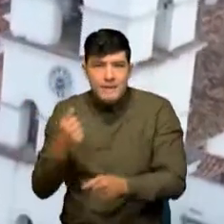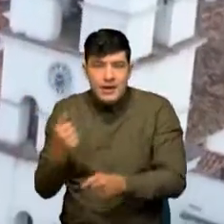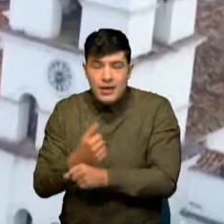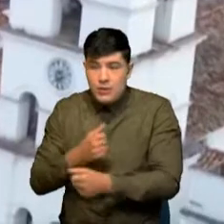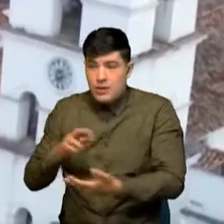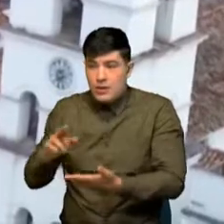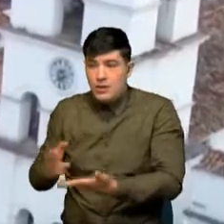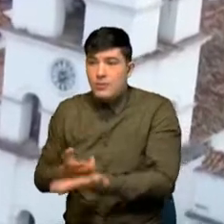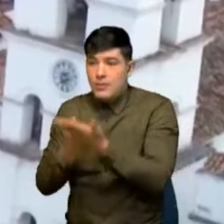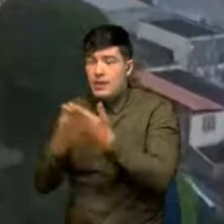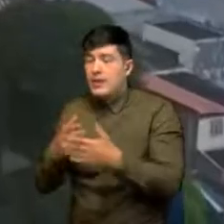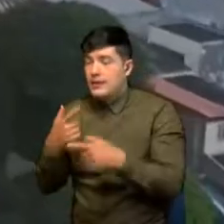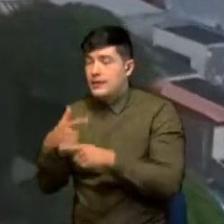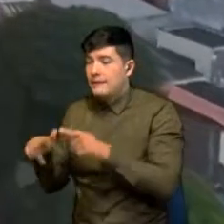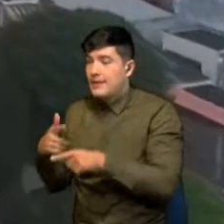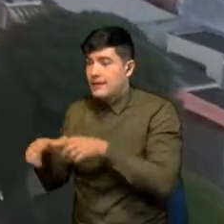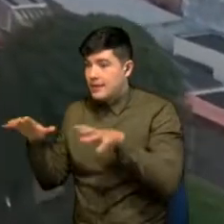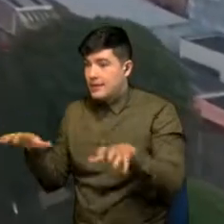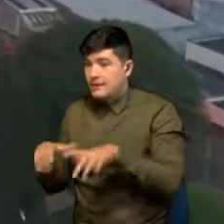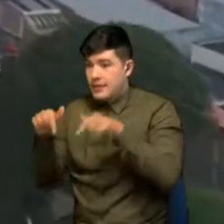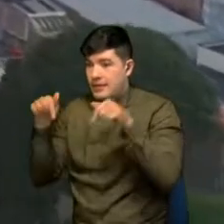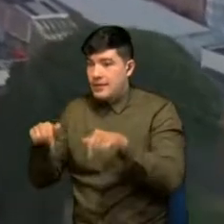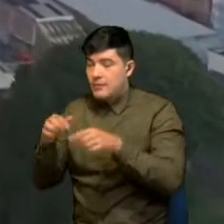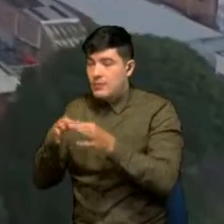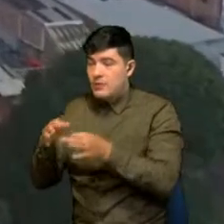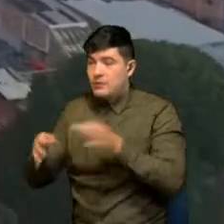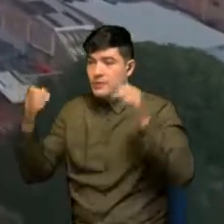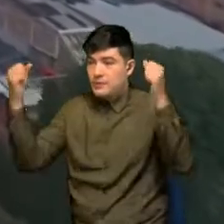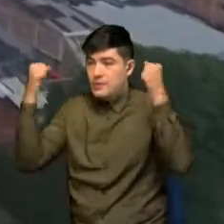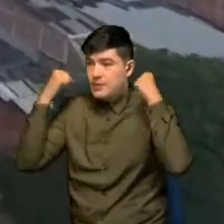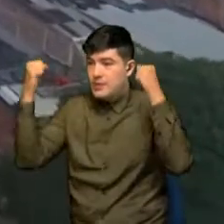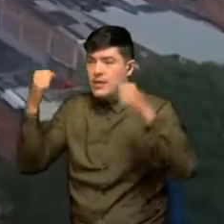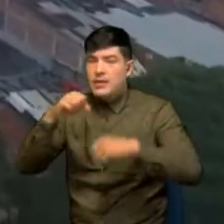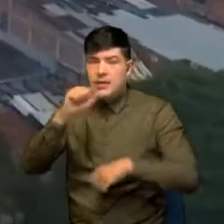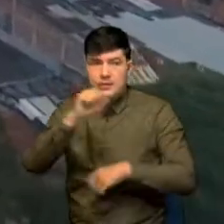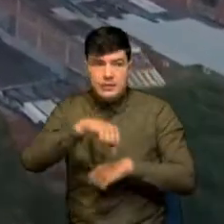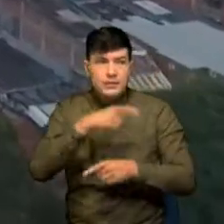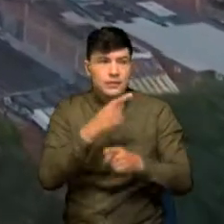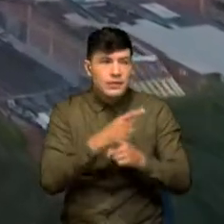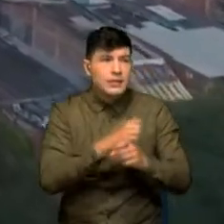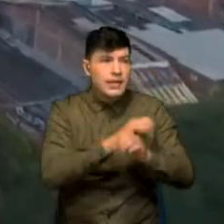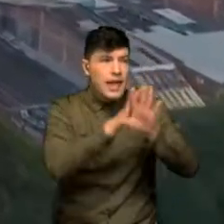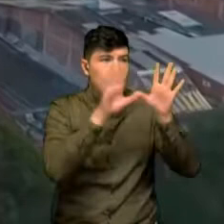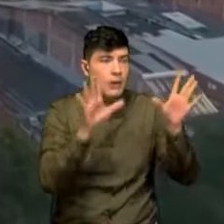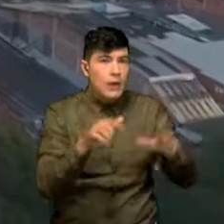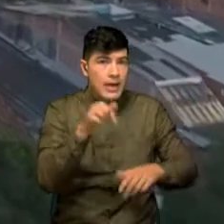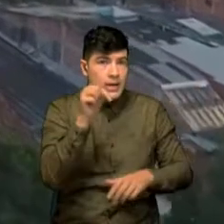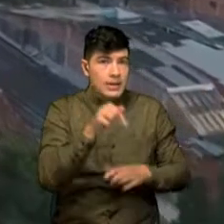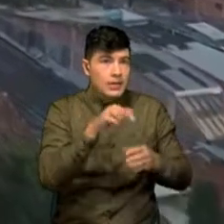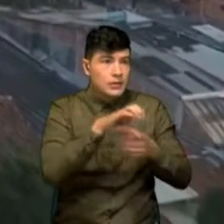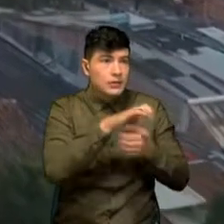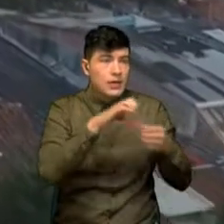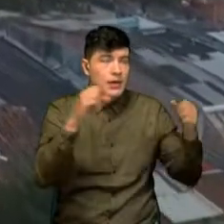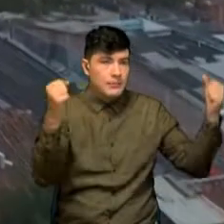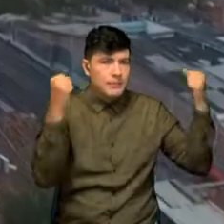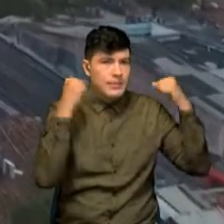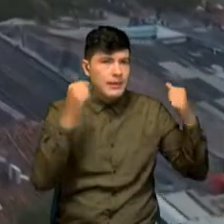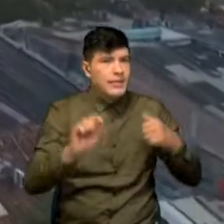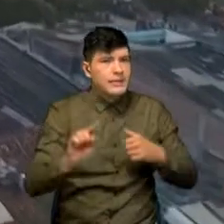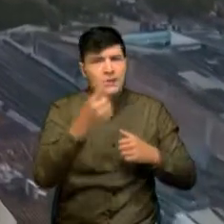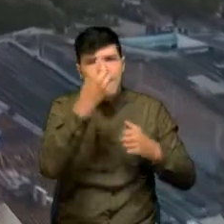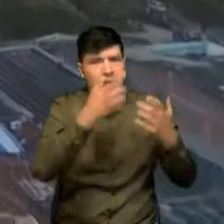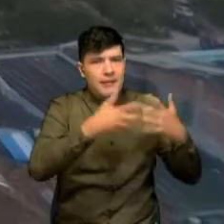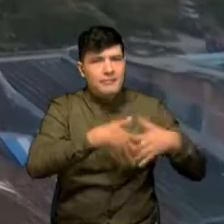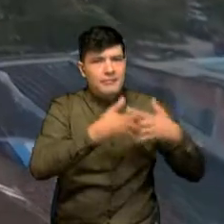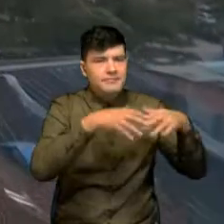las actividades que hacen parte de la feria del municipio de Piedecuesta. Sí, claro, Piedecuesta es una ciudad, pues es el principal productor de mora del